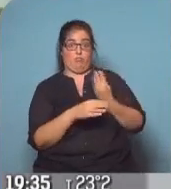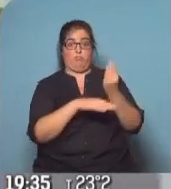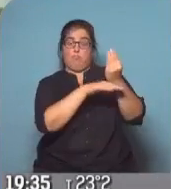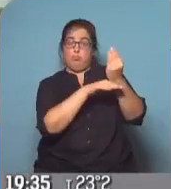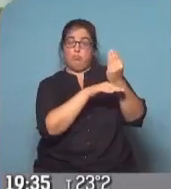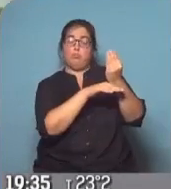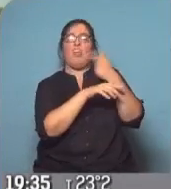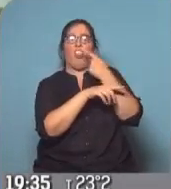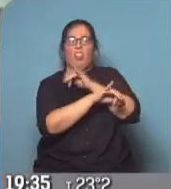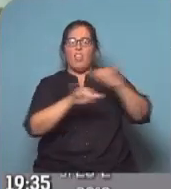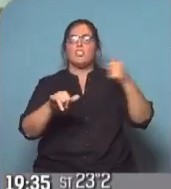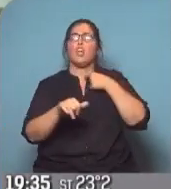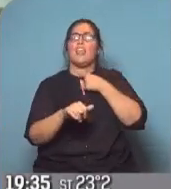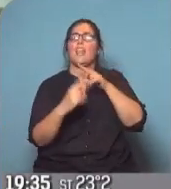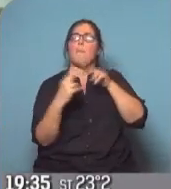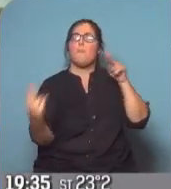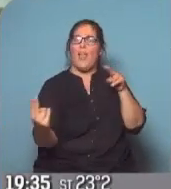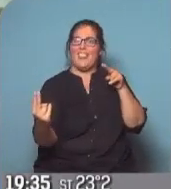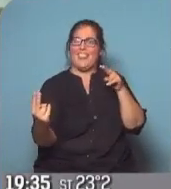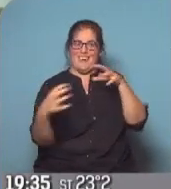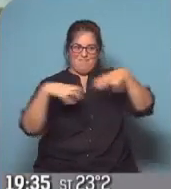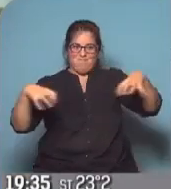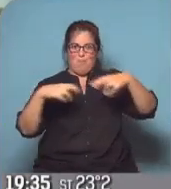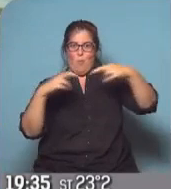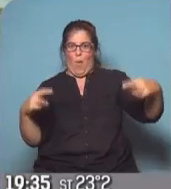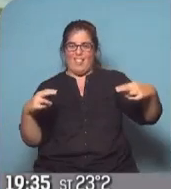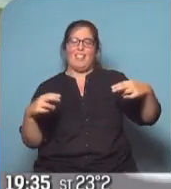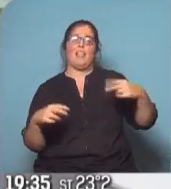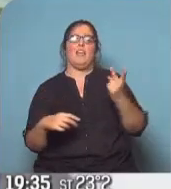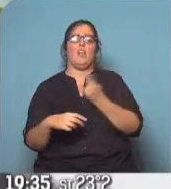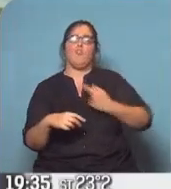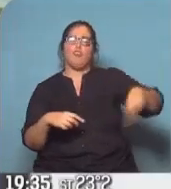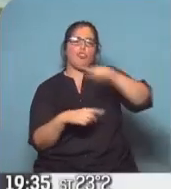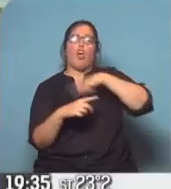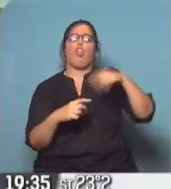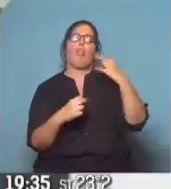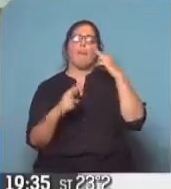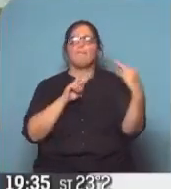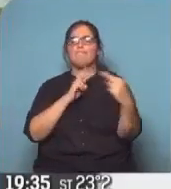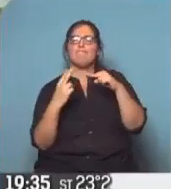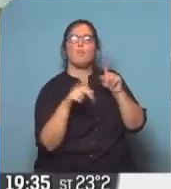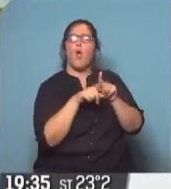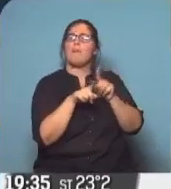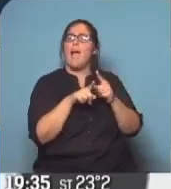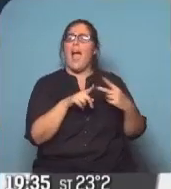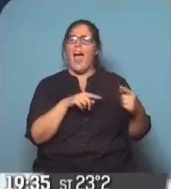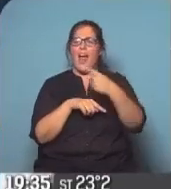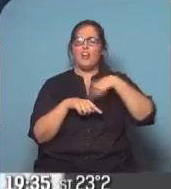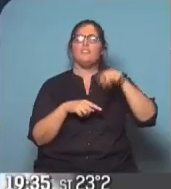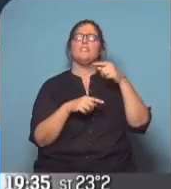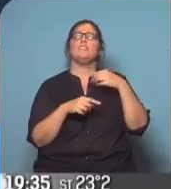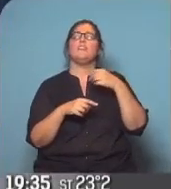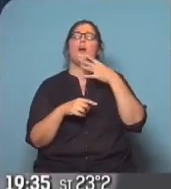puente de las dos orillas parece que tenemos que mirarnos como hermanos los argentinos vivir en la verdad y en la